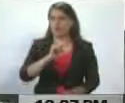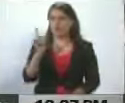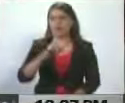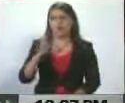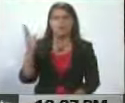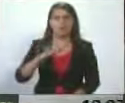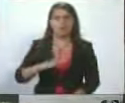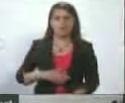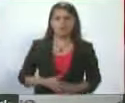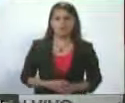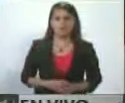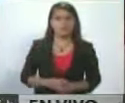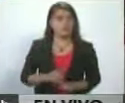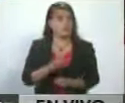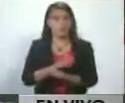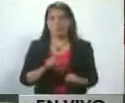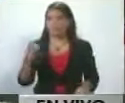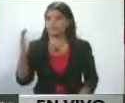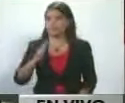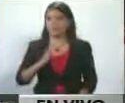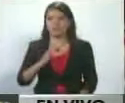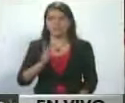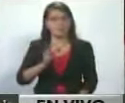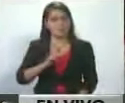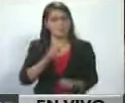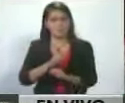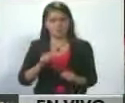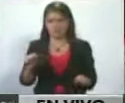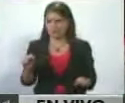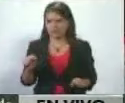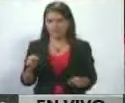No pueden volver, ¿saben?